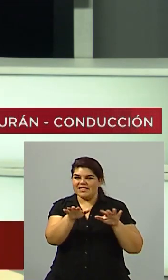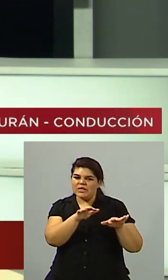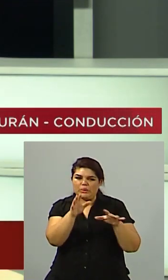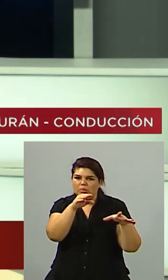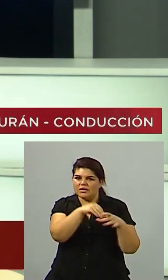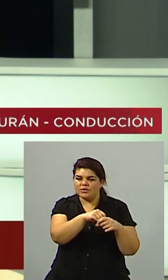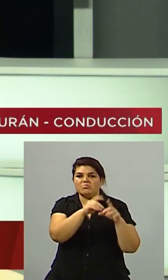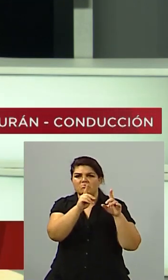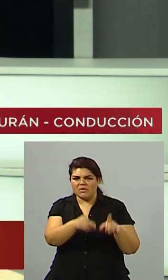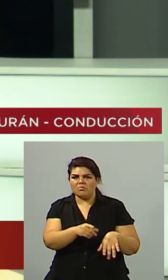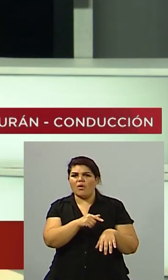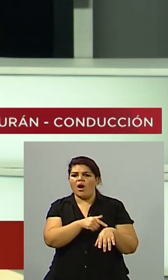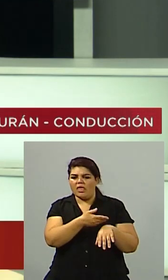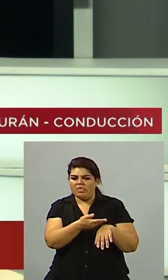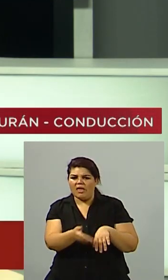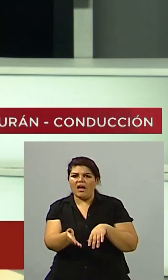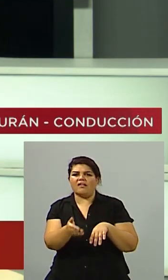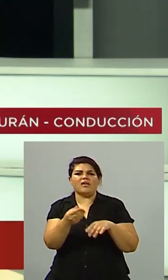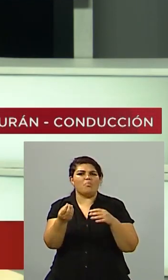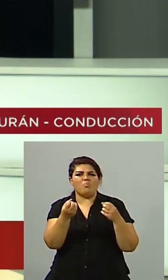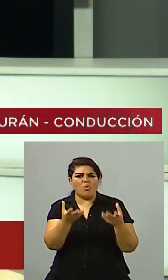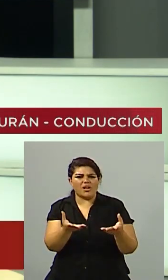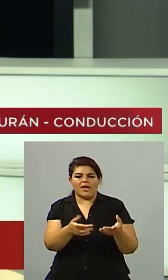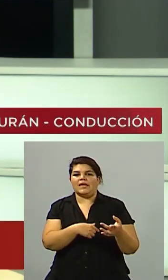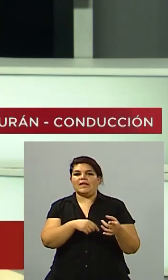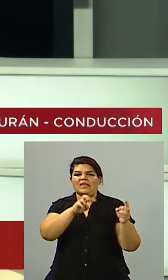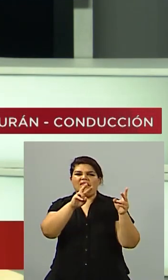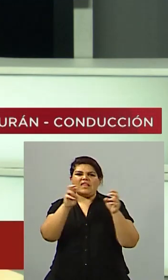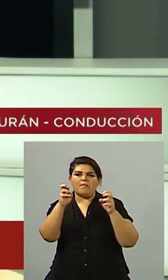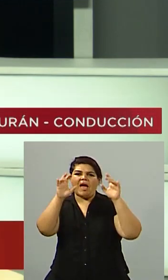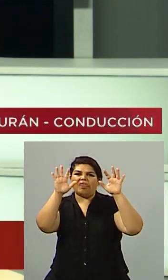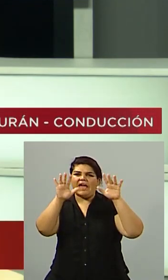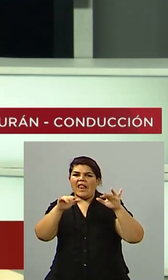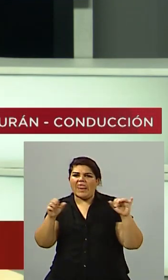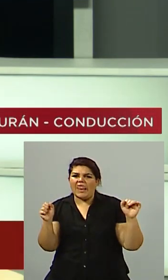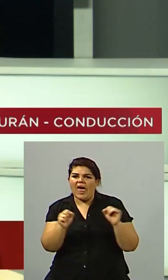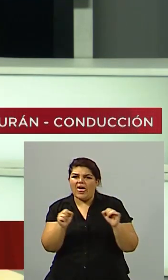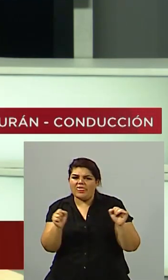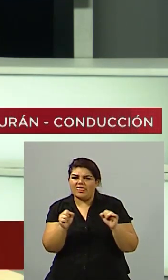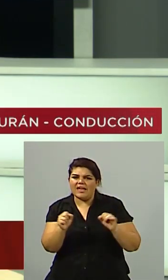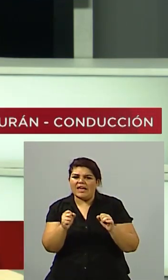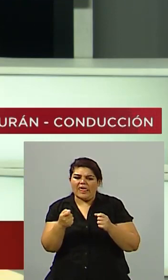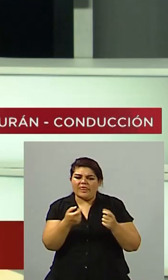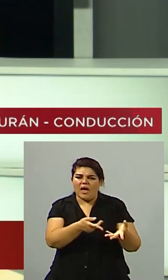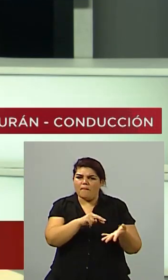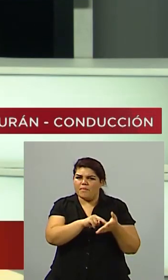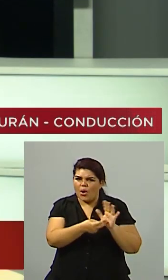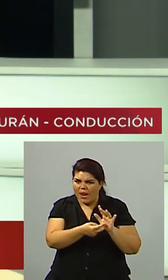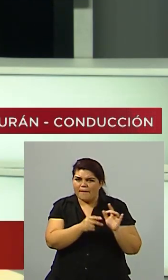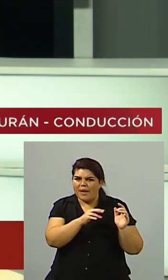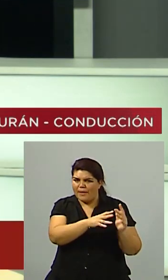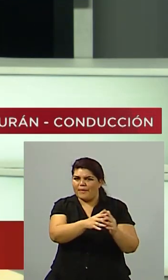se han registrado heladas tardías, algo que parece repetitivo todos los años, pero bueno, nos tenemos que ocupar del tema. Vamos a